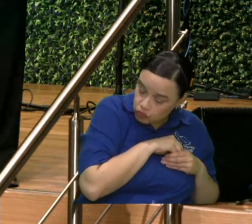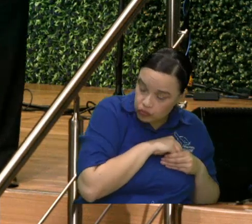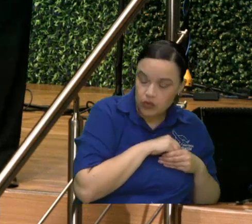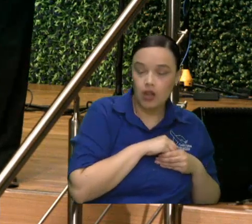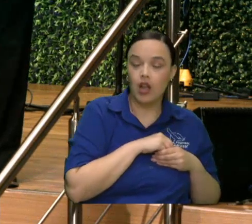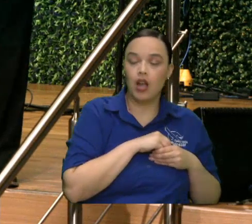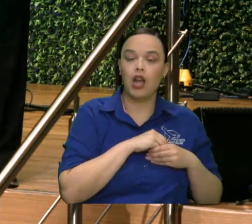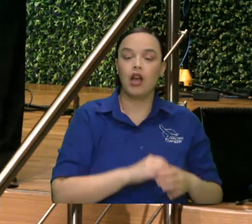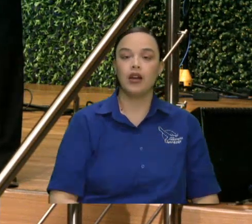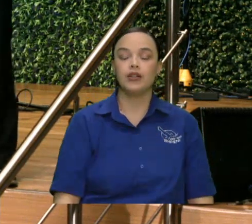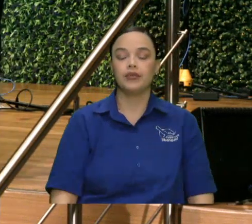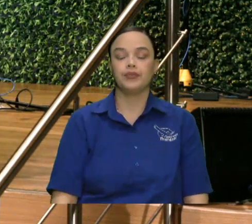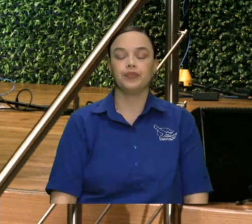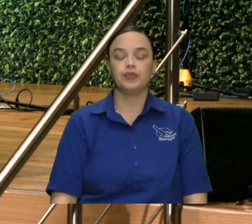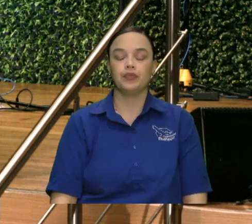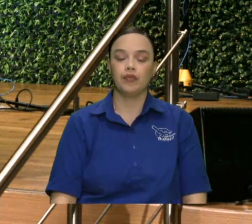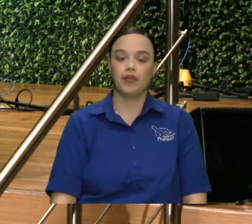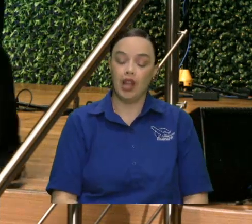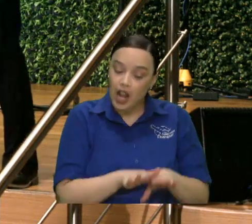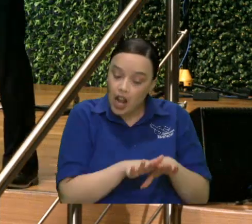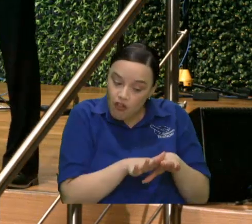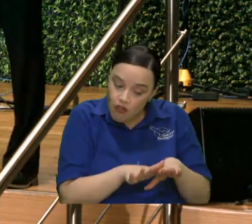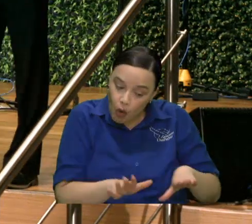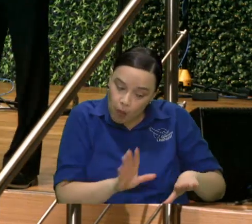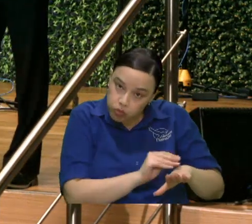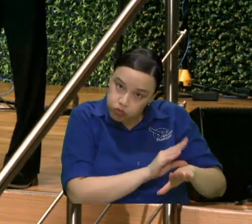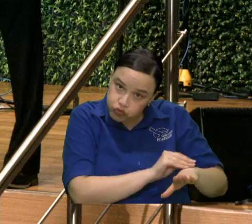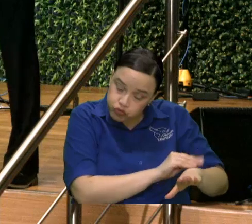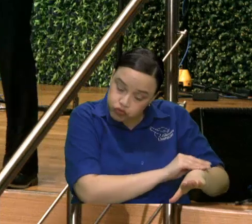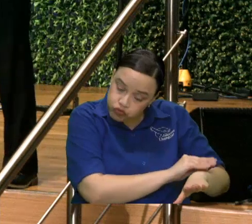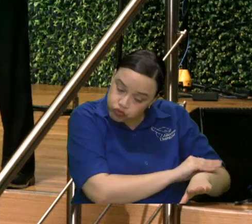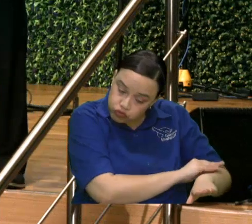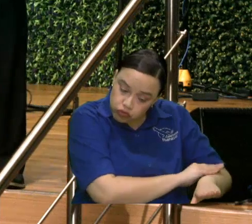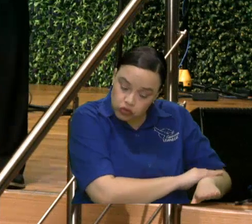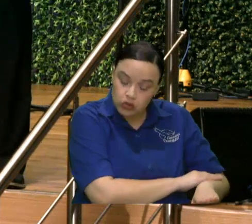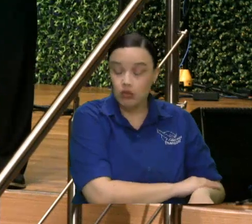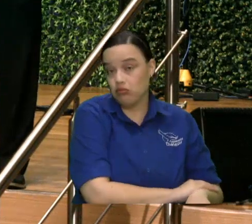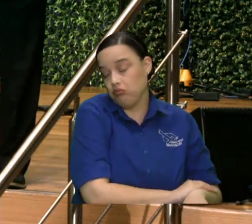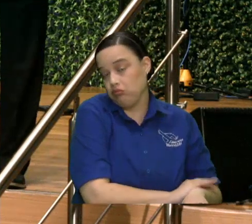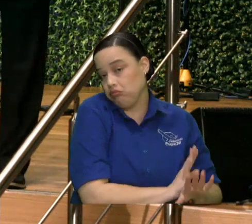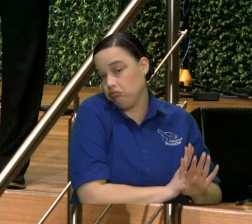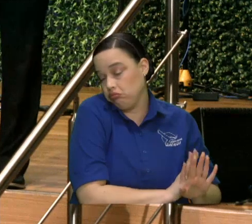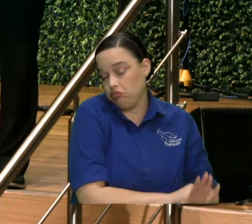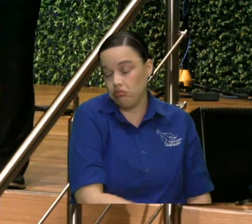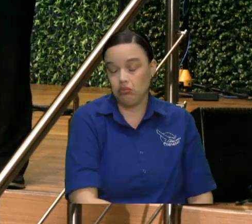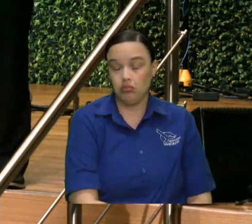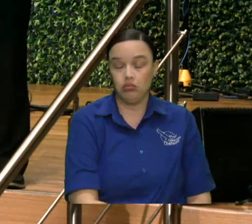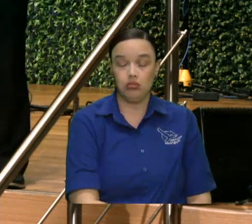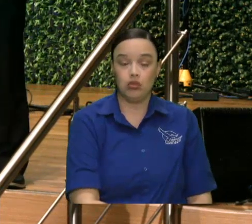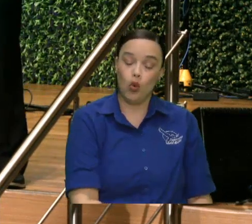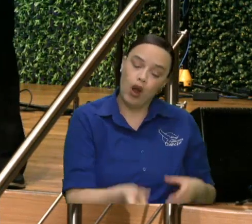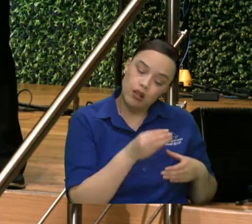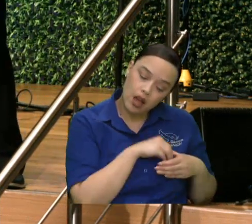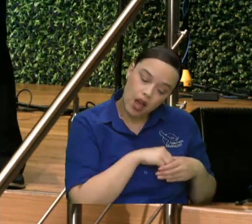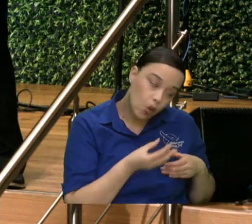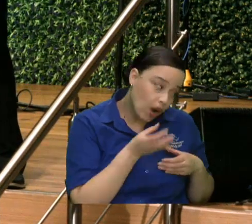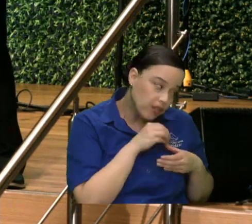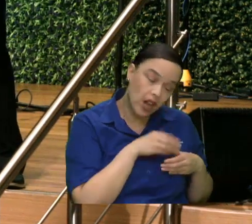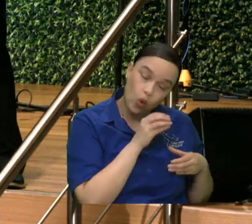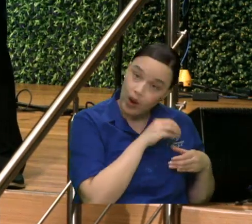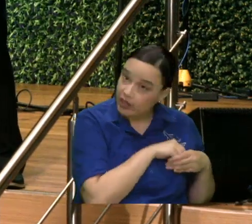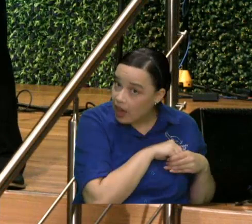nadie varía si aquí pero ahí debajo la alfombra o para la calle verdad ahí fuimos guardando las cositas